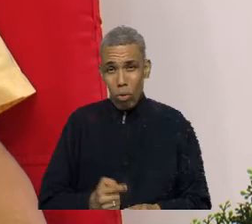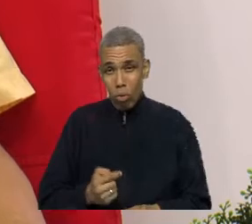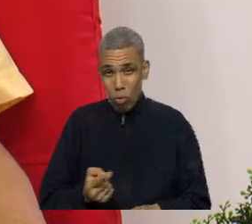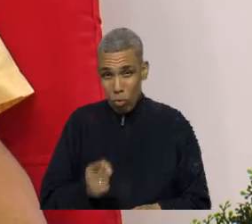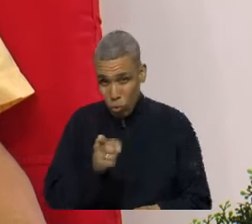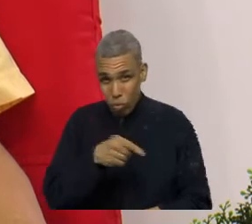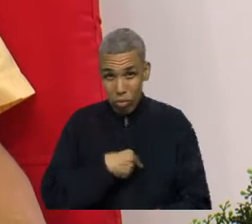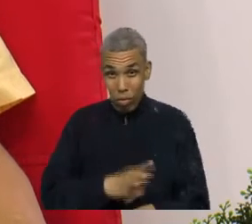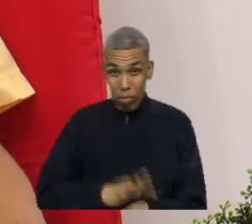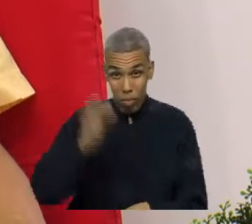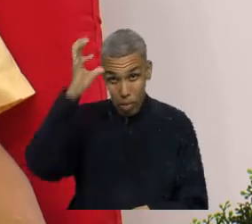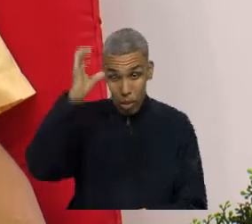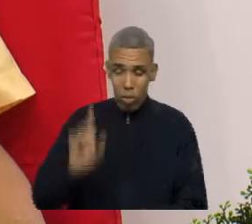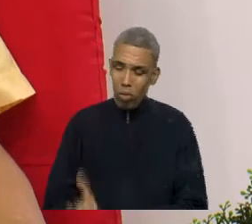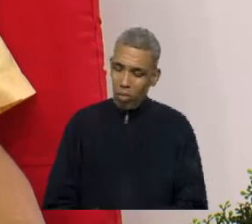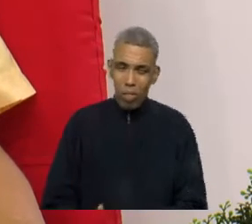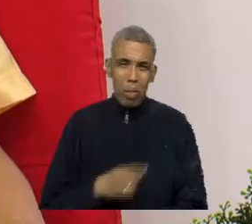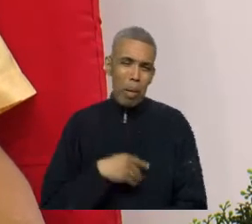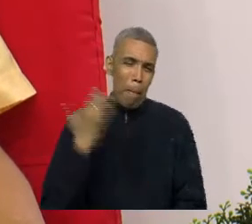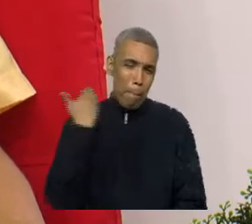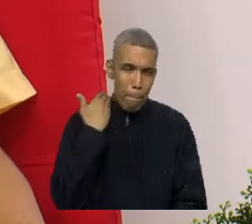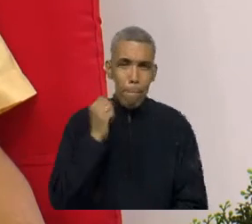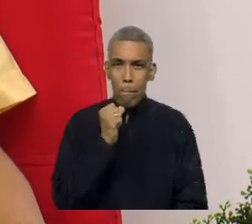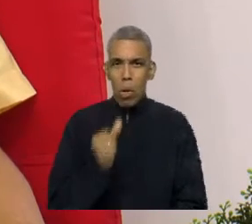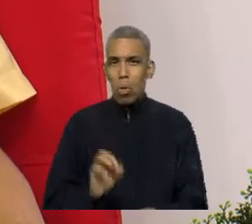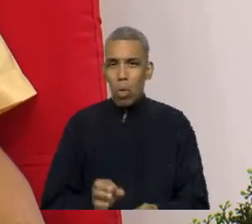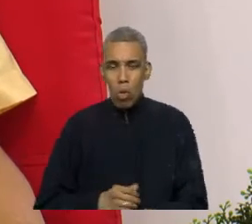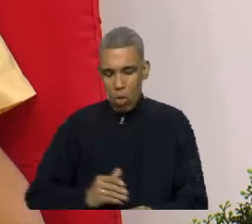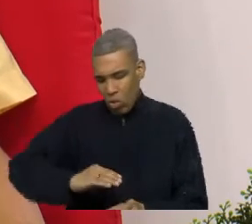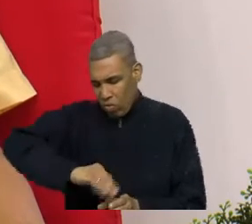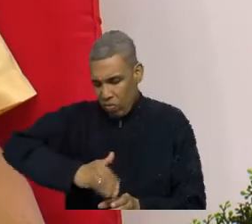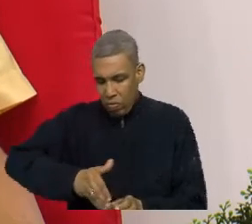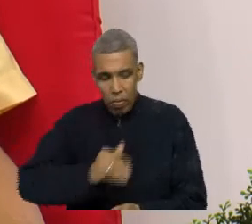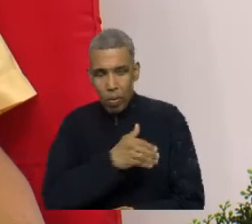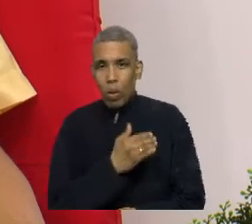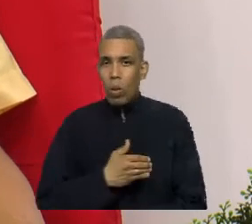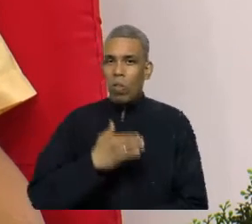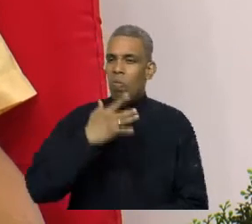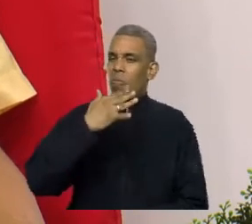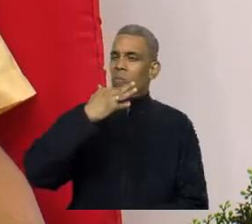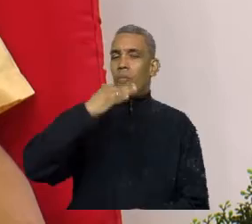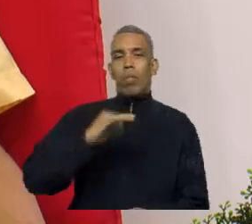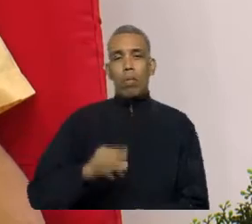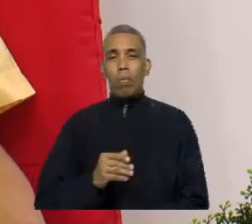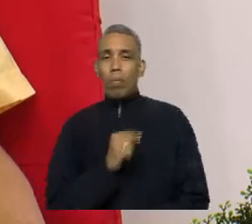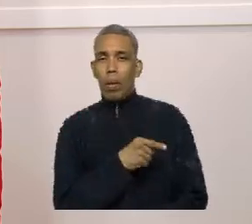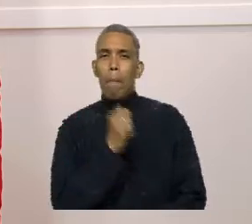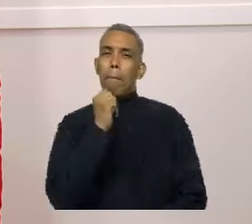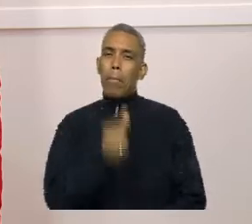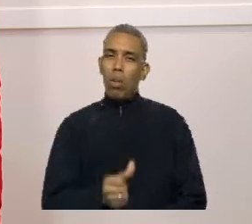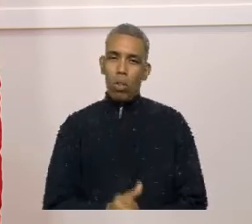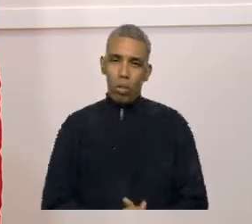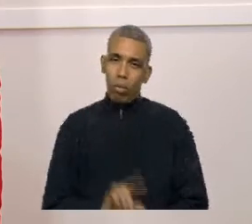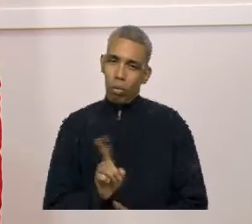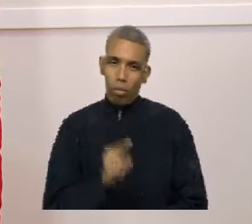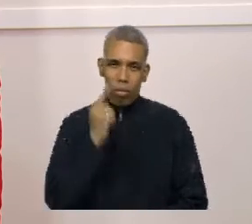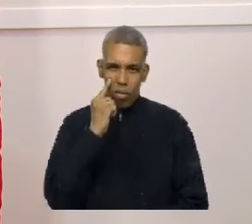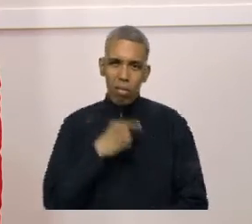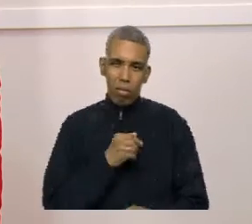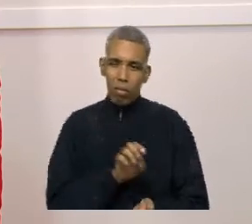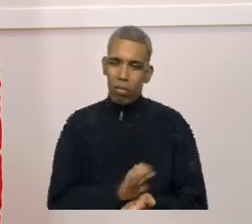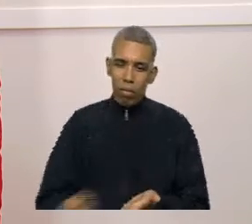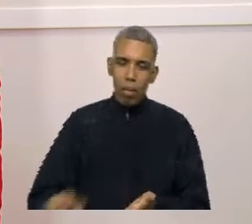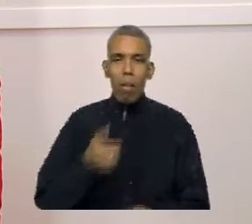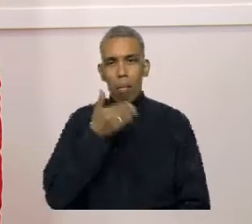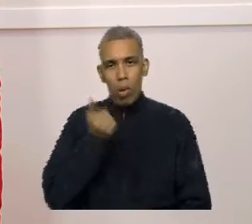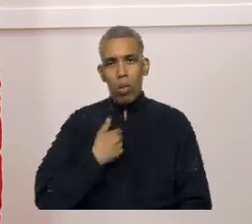no colocar sustancias que le vayan a ocasionar irritación bronquial. Bueno, acá tengo una pregunta de Carlos. Carlos